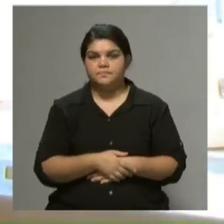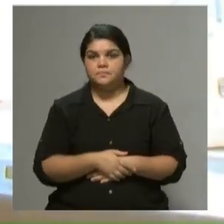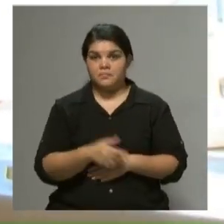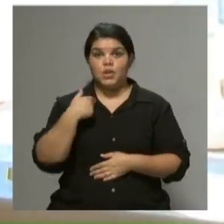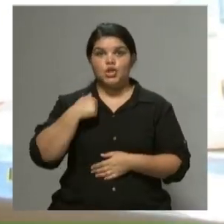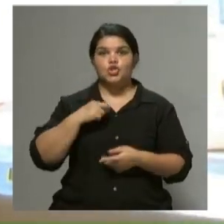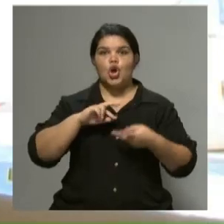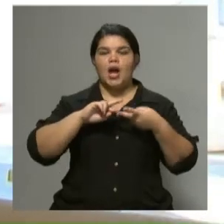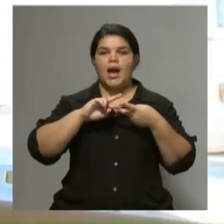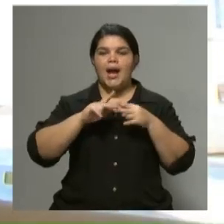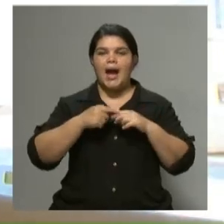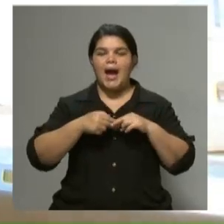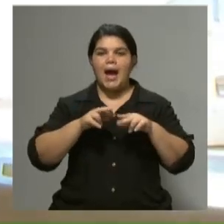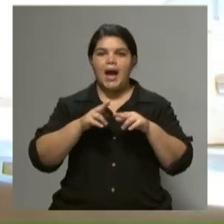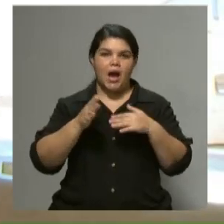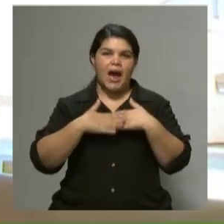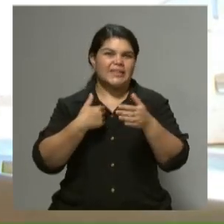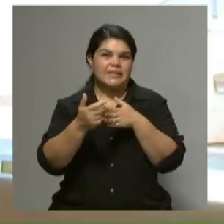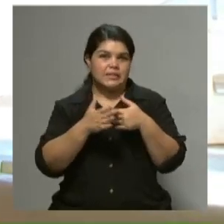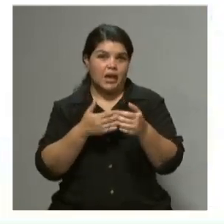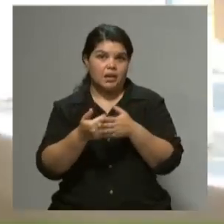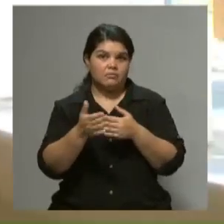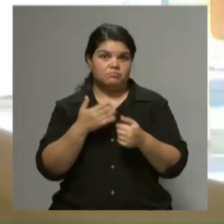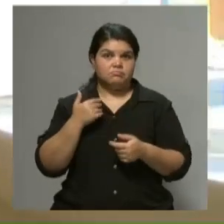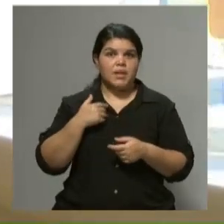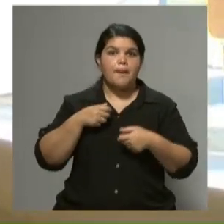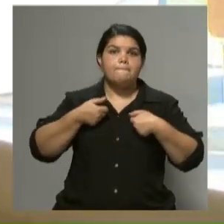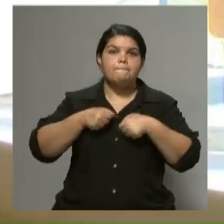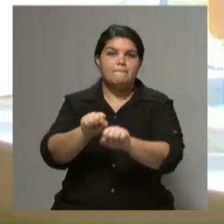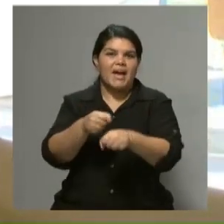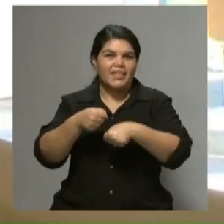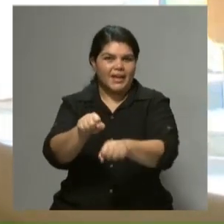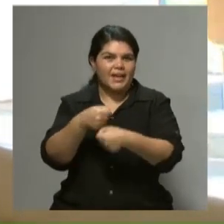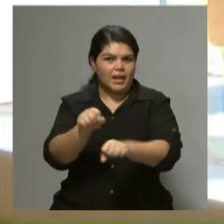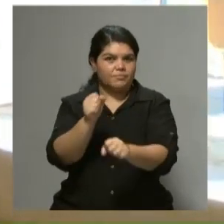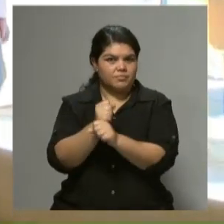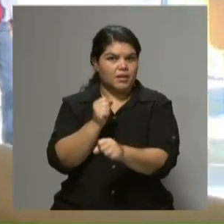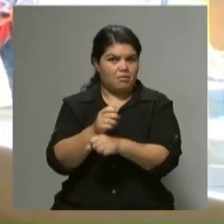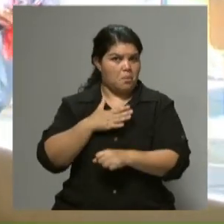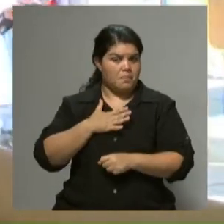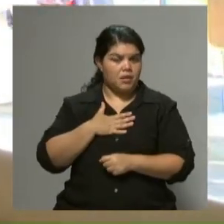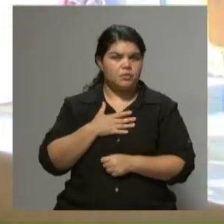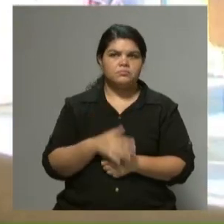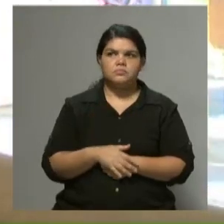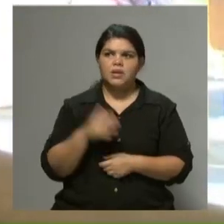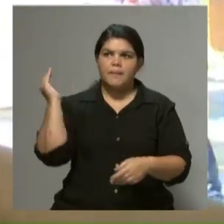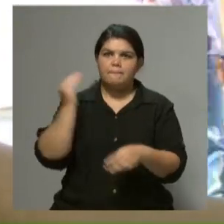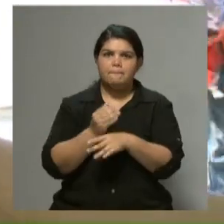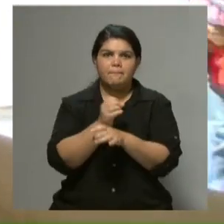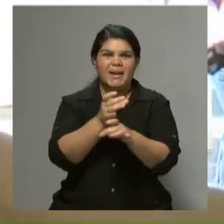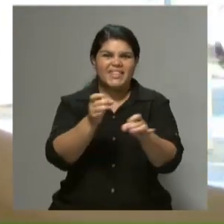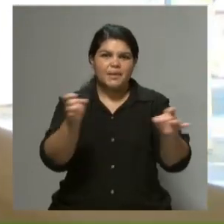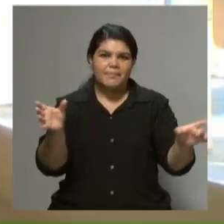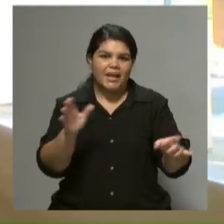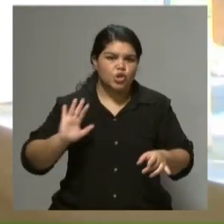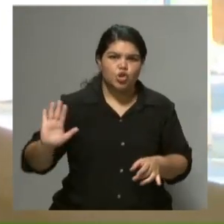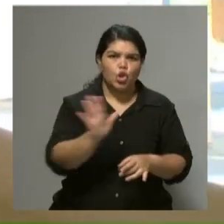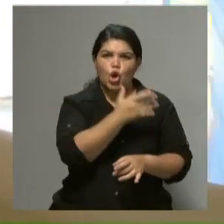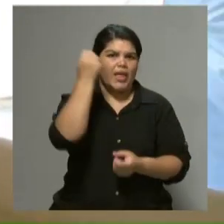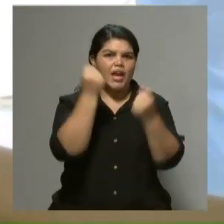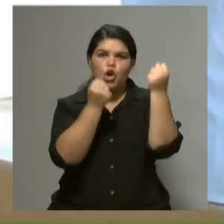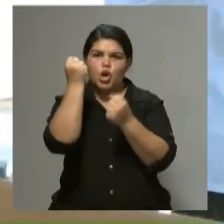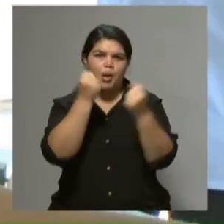construyendo de manera autogestiva juegos y juguetes de madera. La pandemia nos afectó a todos en general, creo, económicamente.